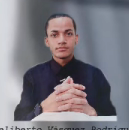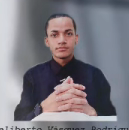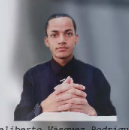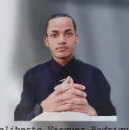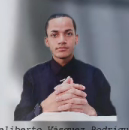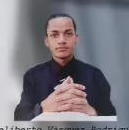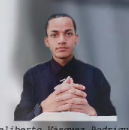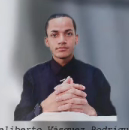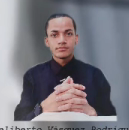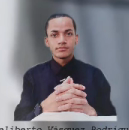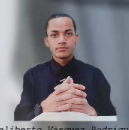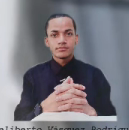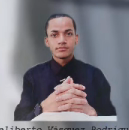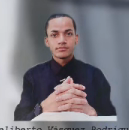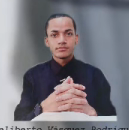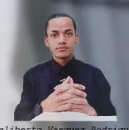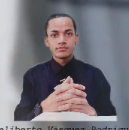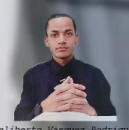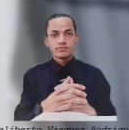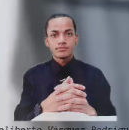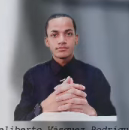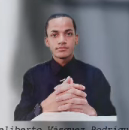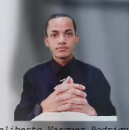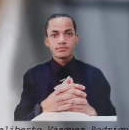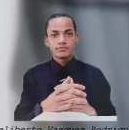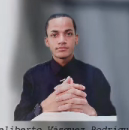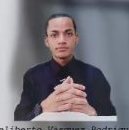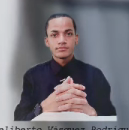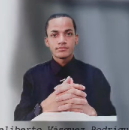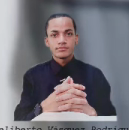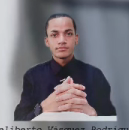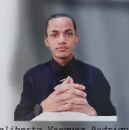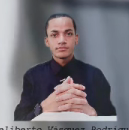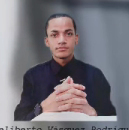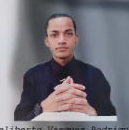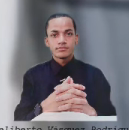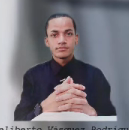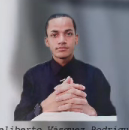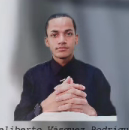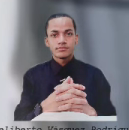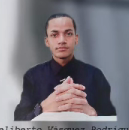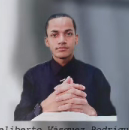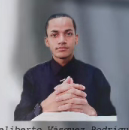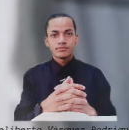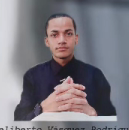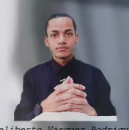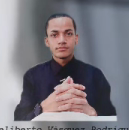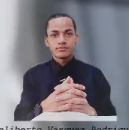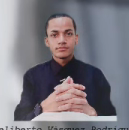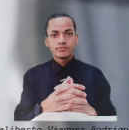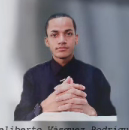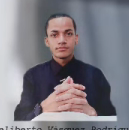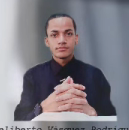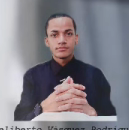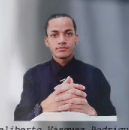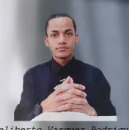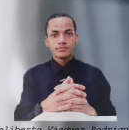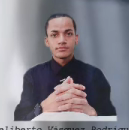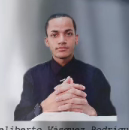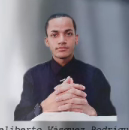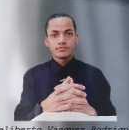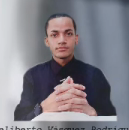agua caer verdaderamente no es un efecto es que está lloviendo pero qué bueno que es así por la enorme sequía